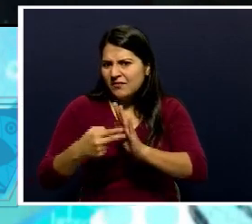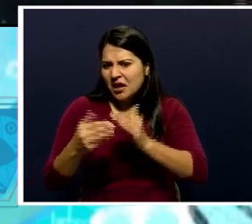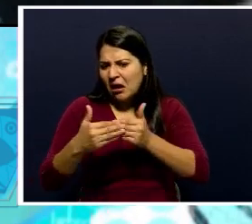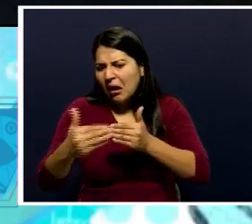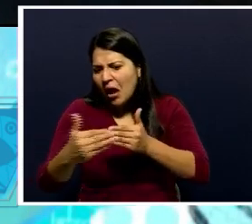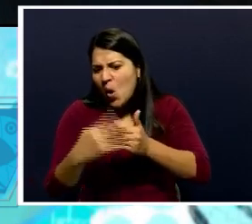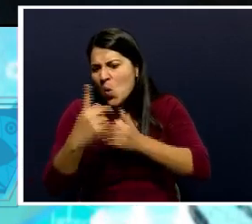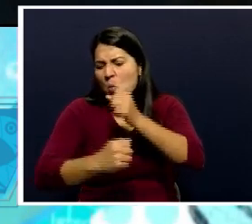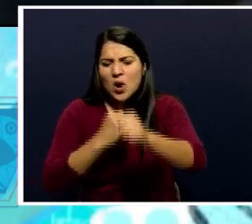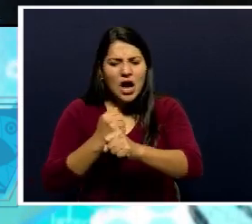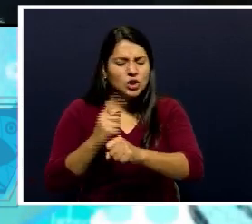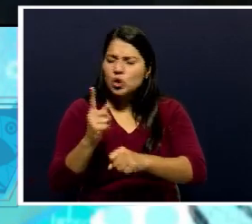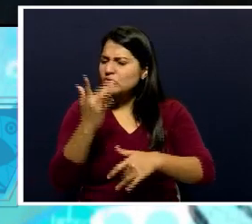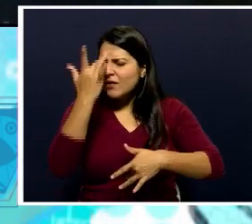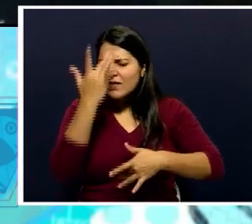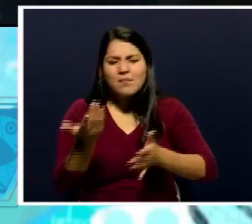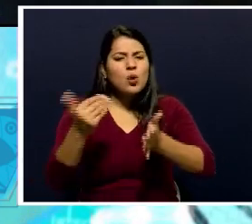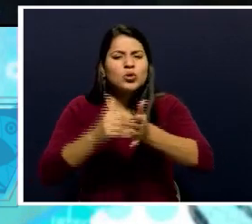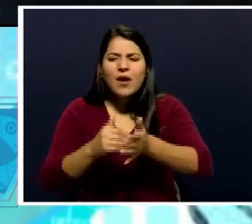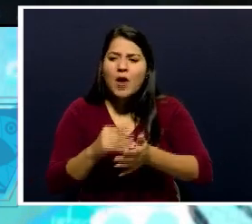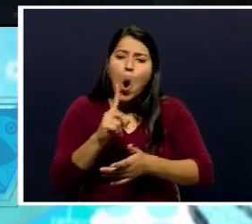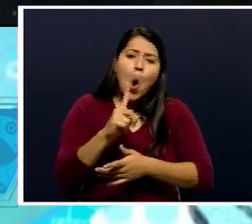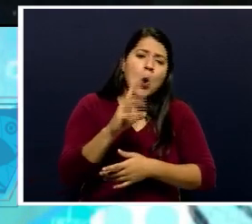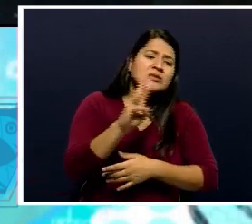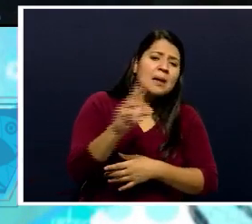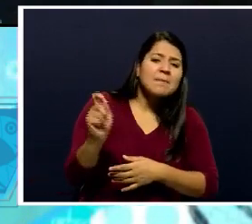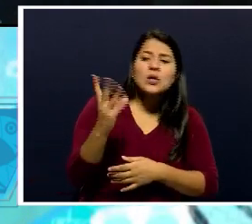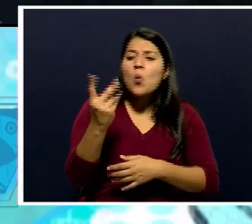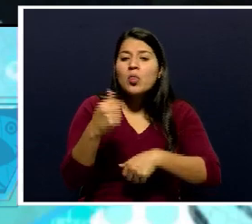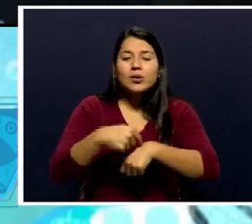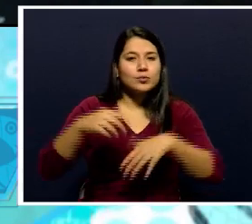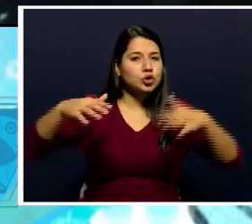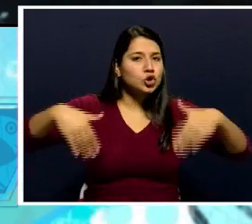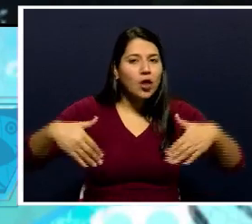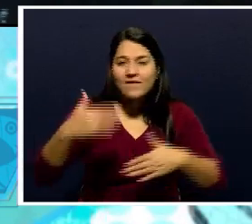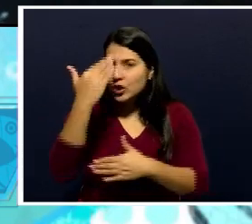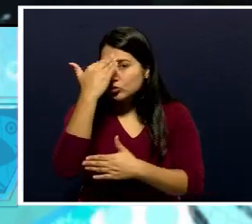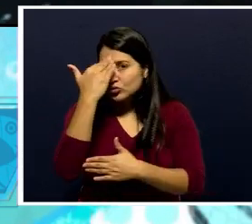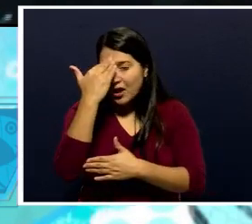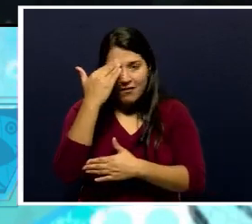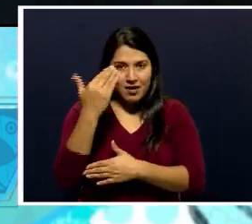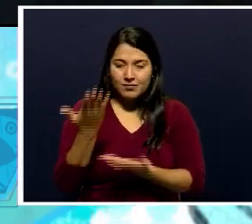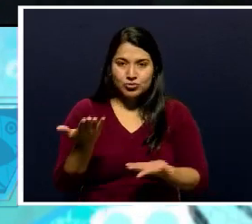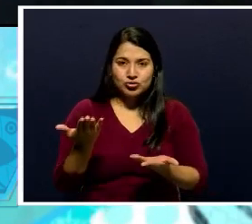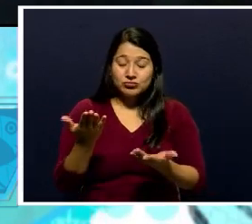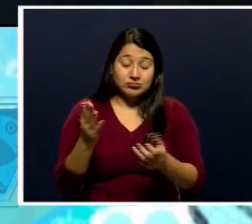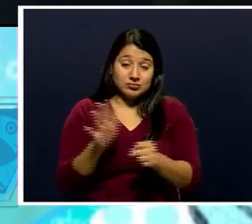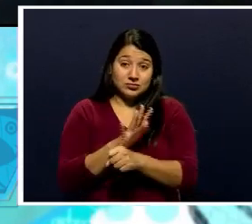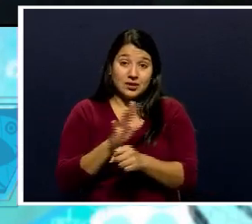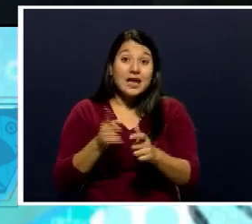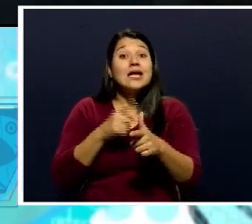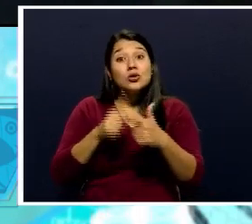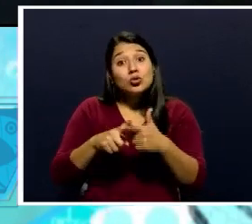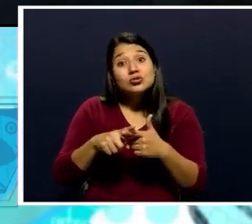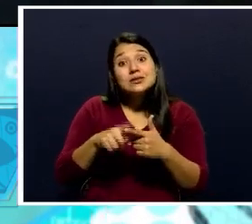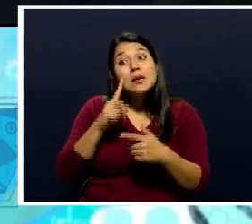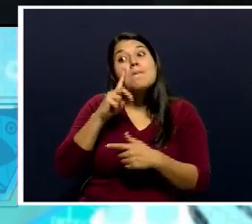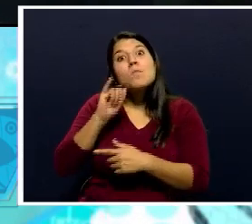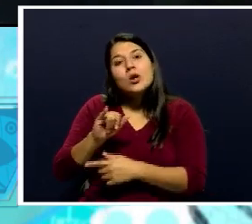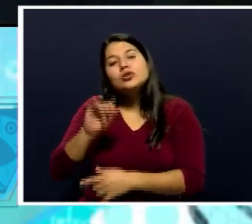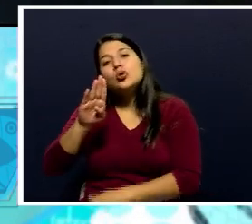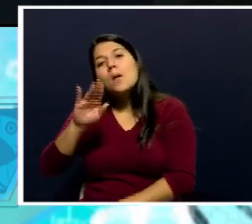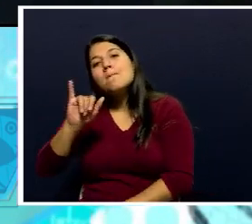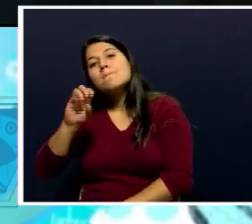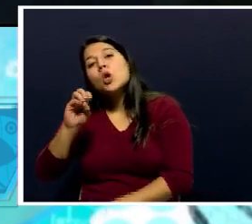año, o si eso va a durar 3 años o va a durar solo 6 meses. No, es una incertidumbre absoluta y de ahí la importancia de la bioética porque nos